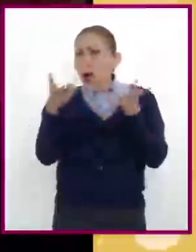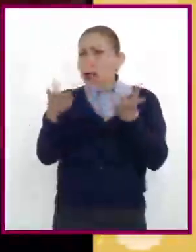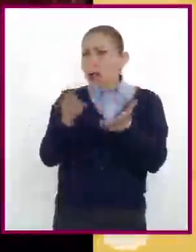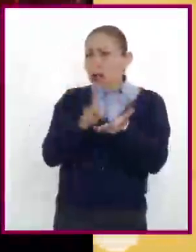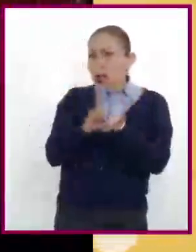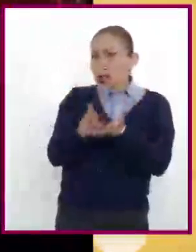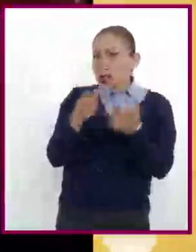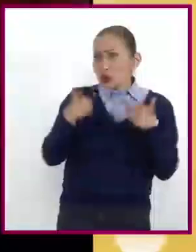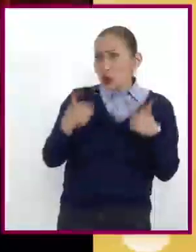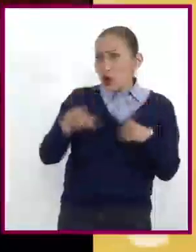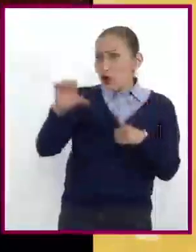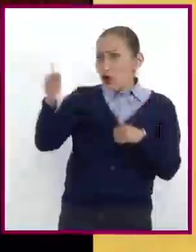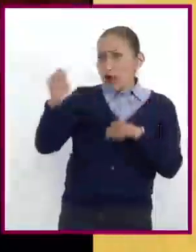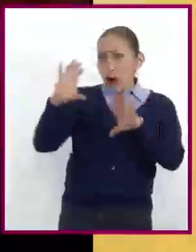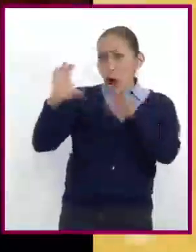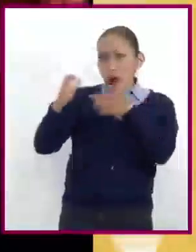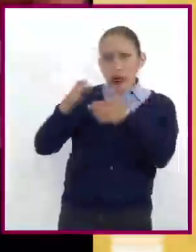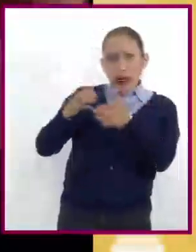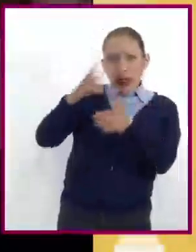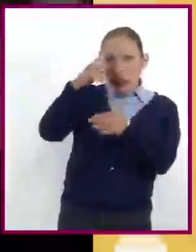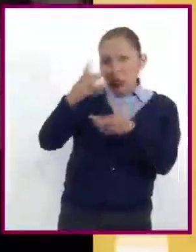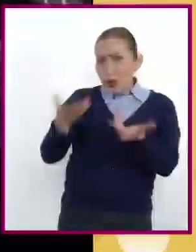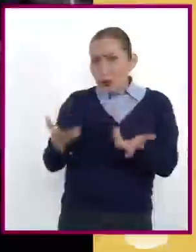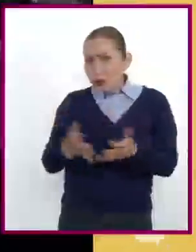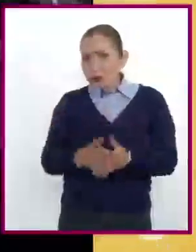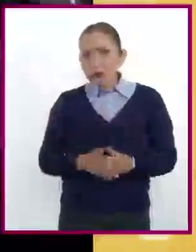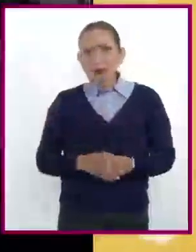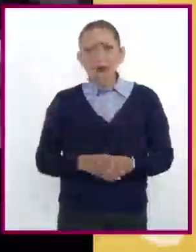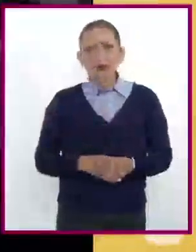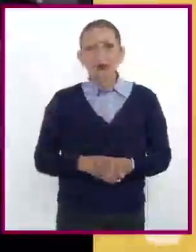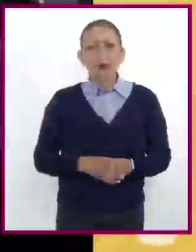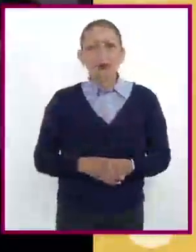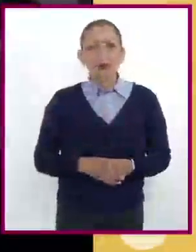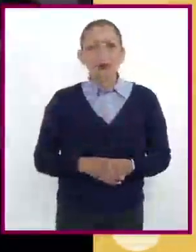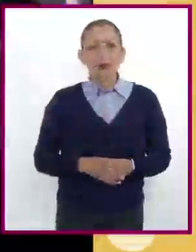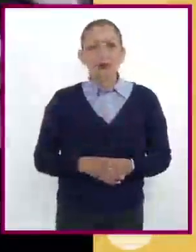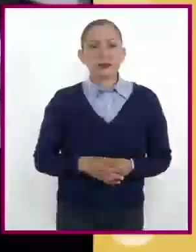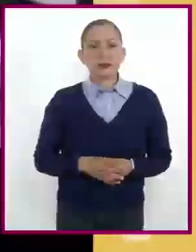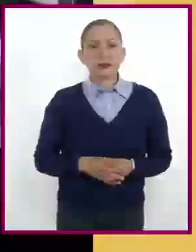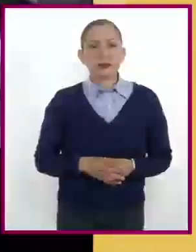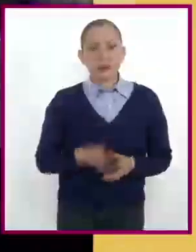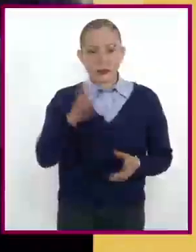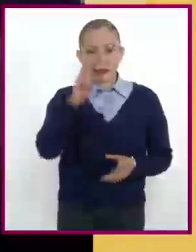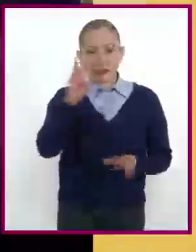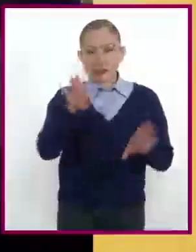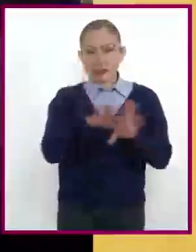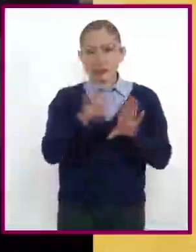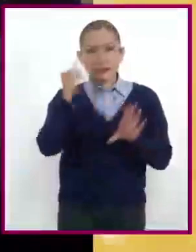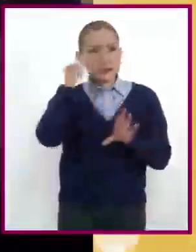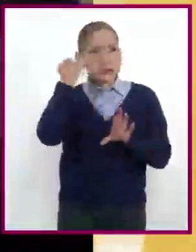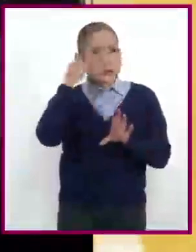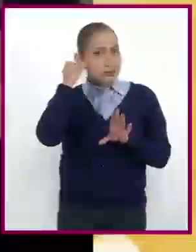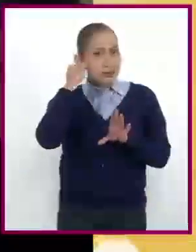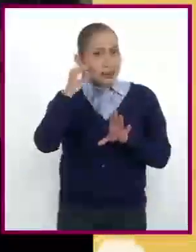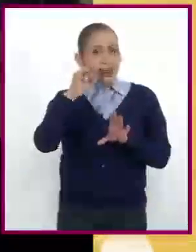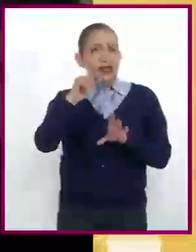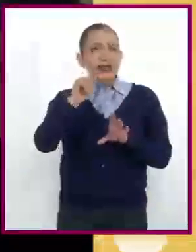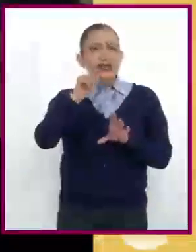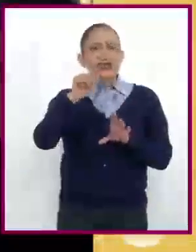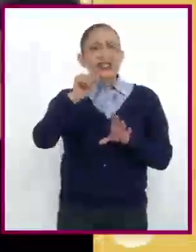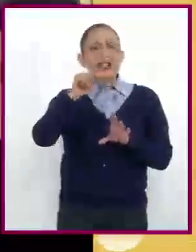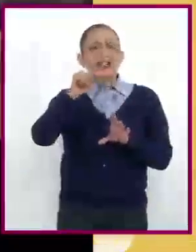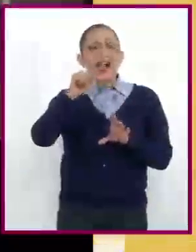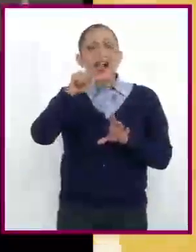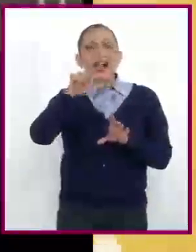los derechos humanos en otras comunidades de México? Veamos cómo los indígenas celtales de